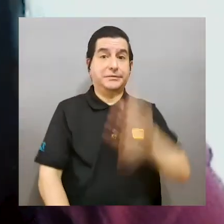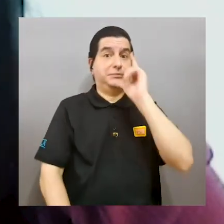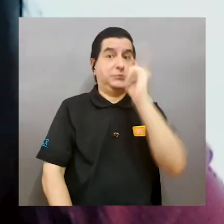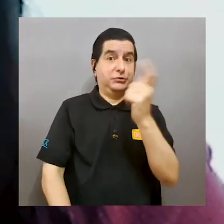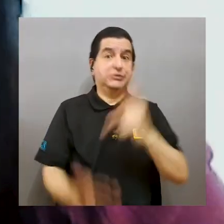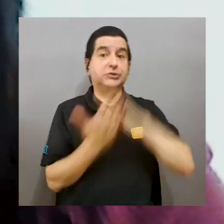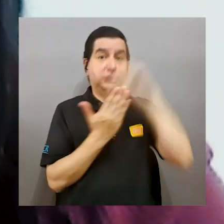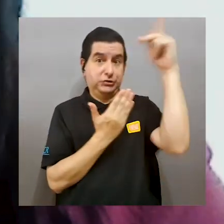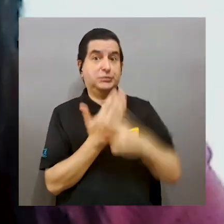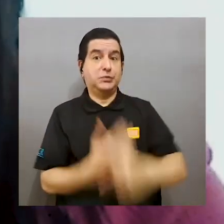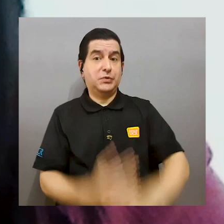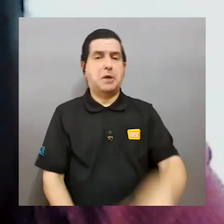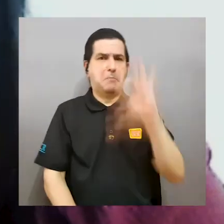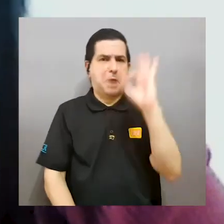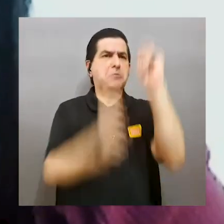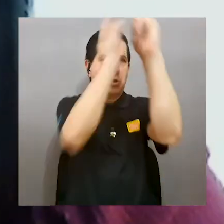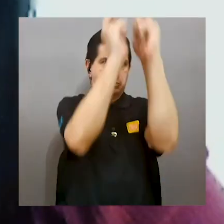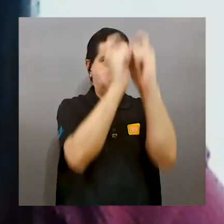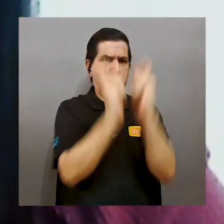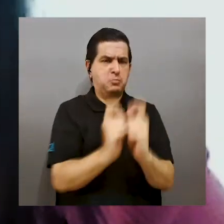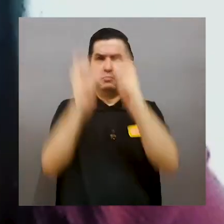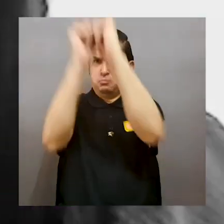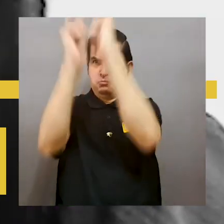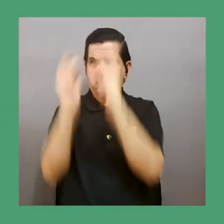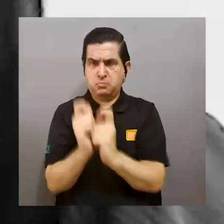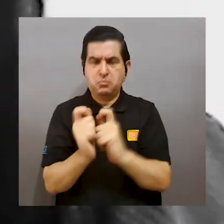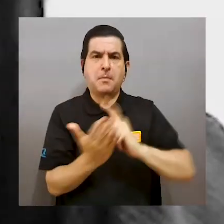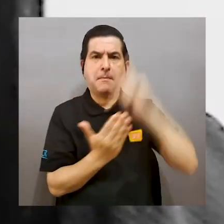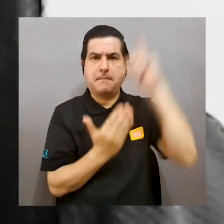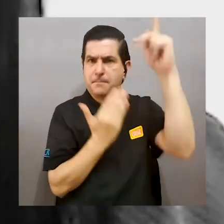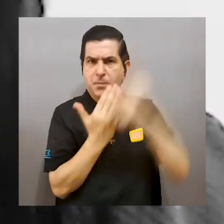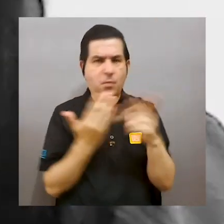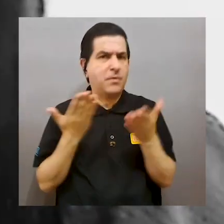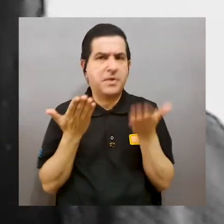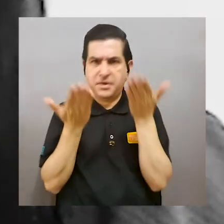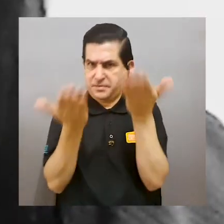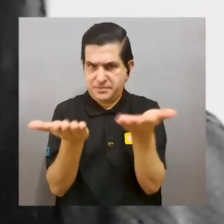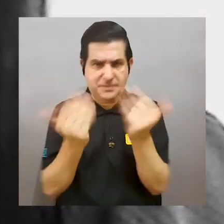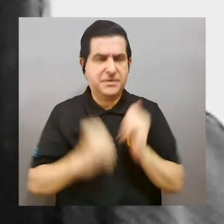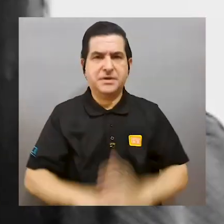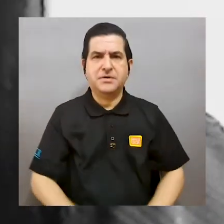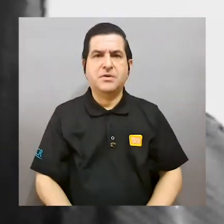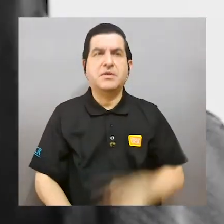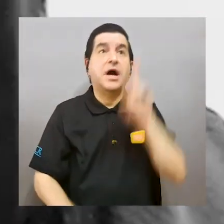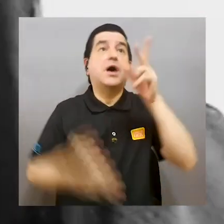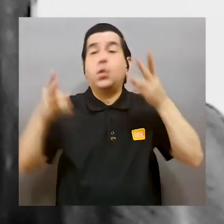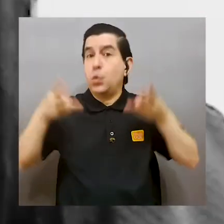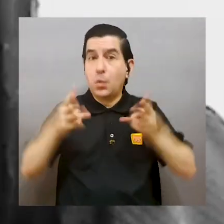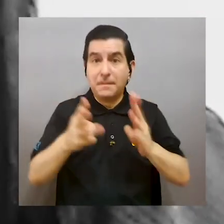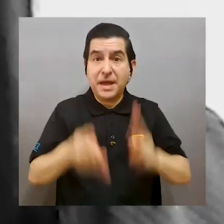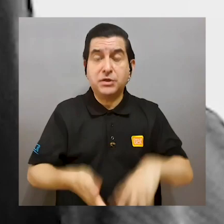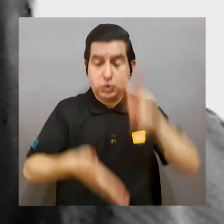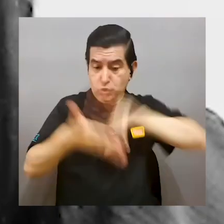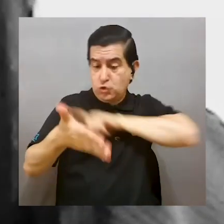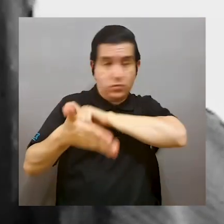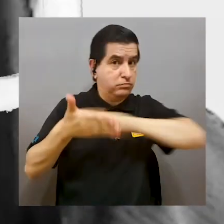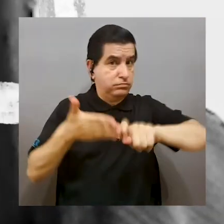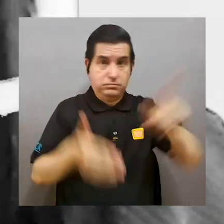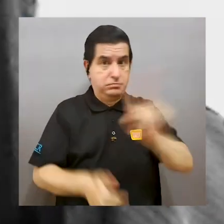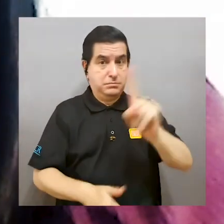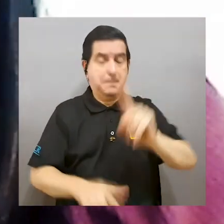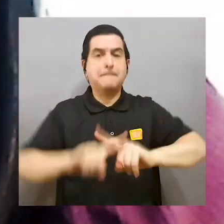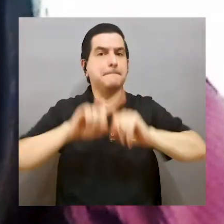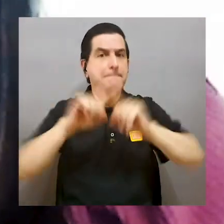dicha, el programa está muy, muy detallado. El programa no te da un método de